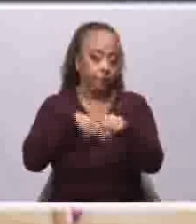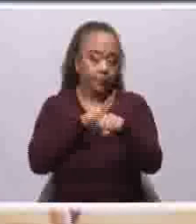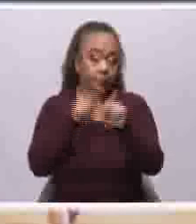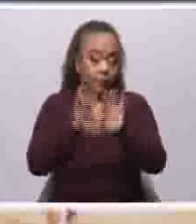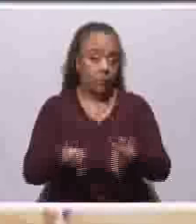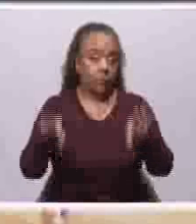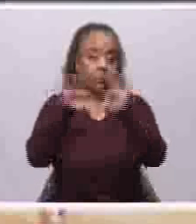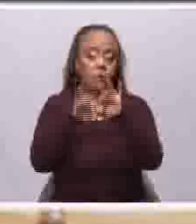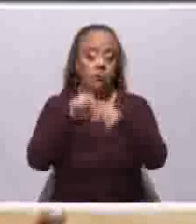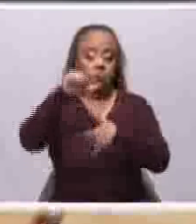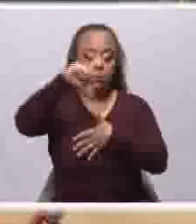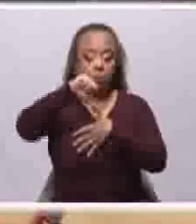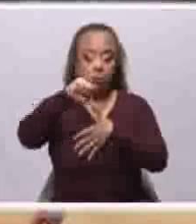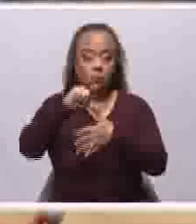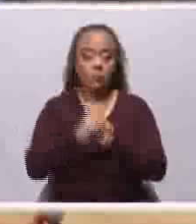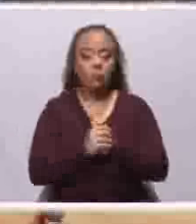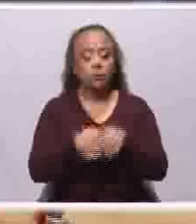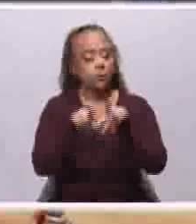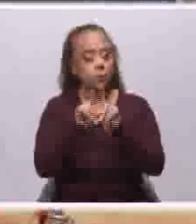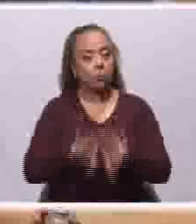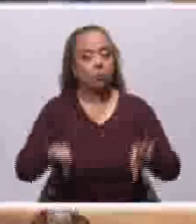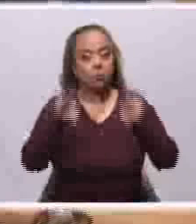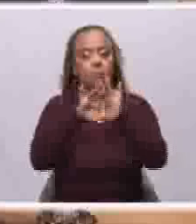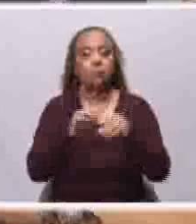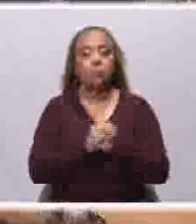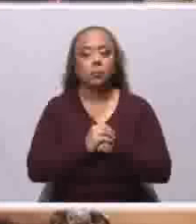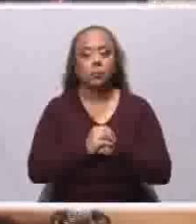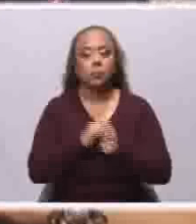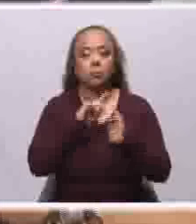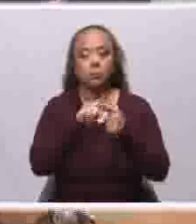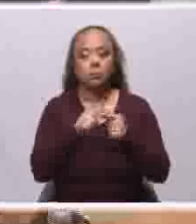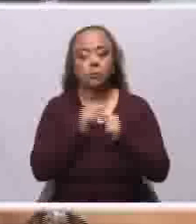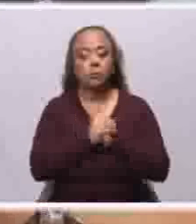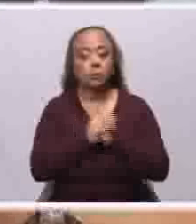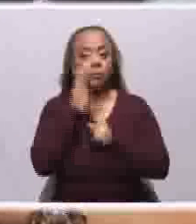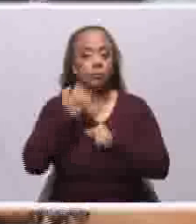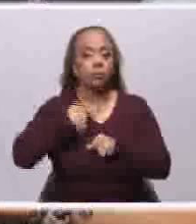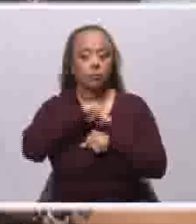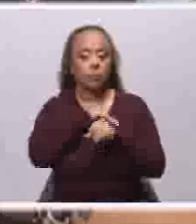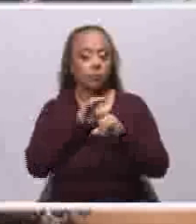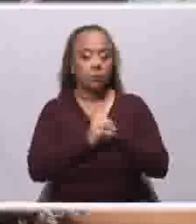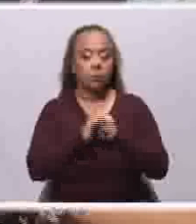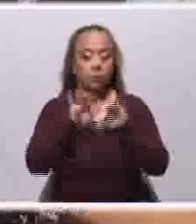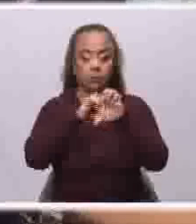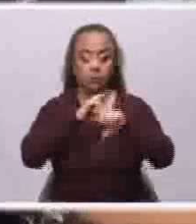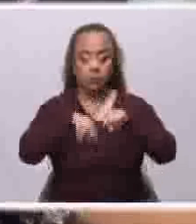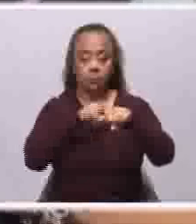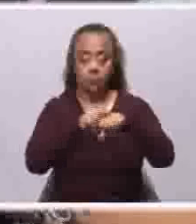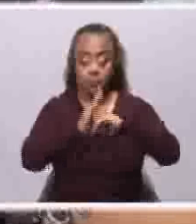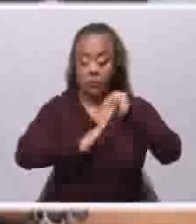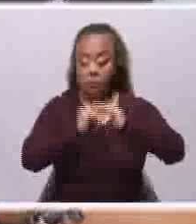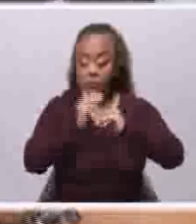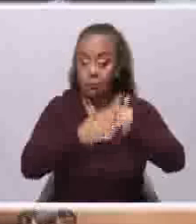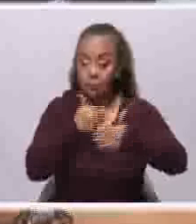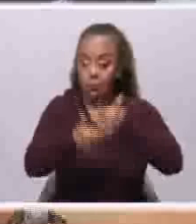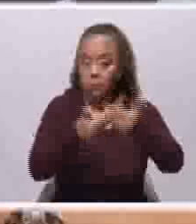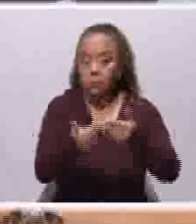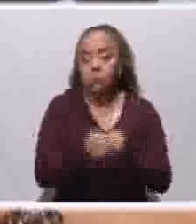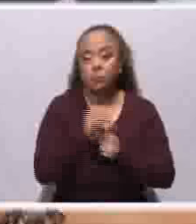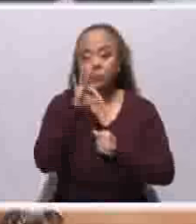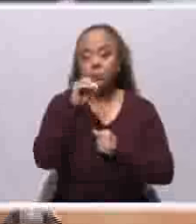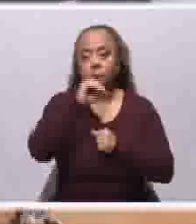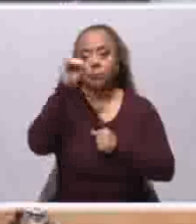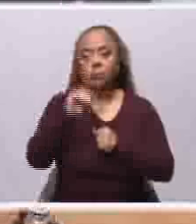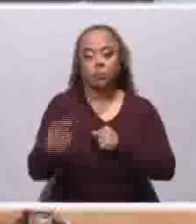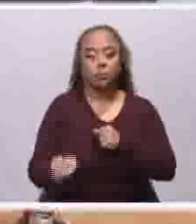importante en Suramérica pues es importante Así que más que todo porque somos una selección en construcción o sea son el 90 son